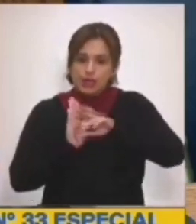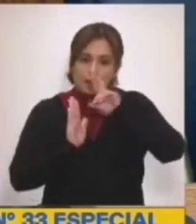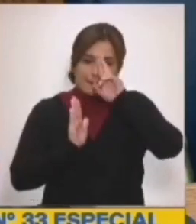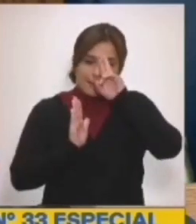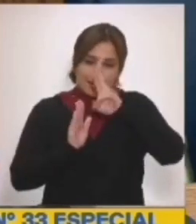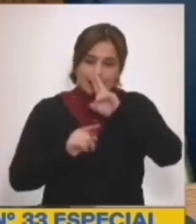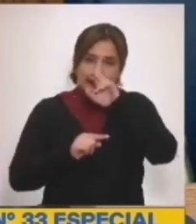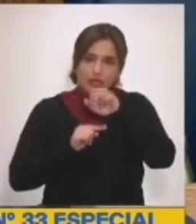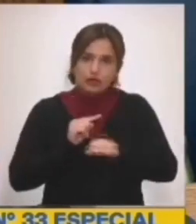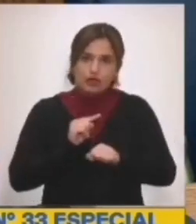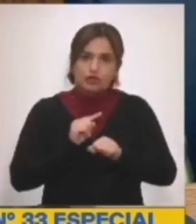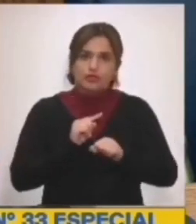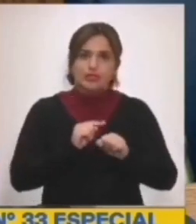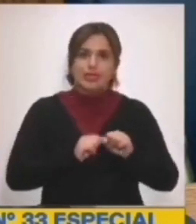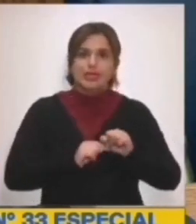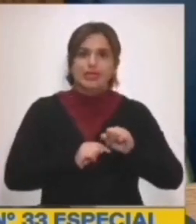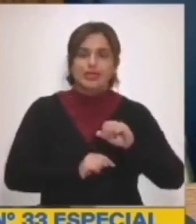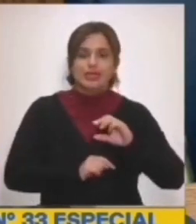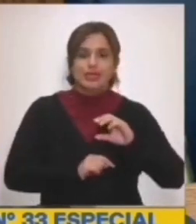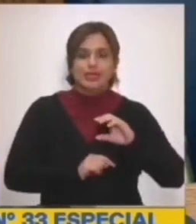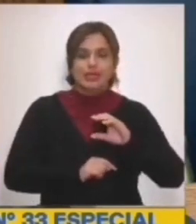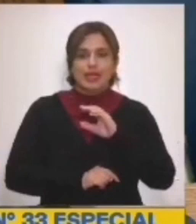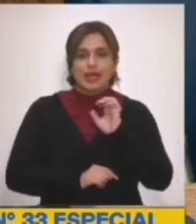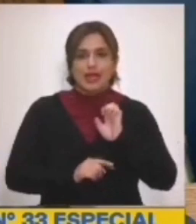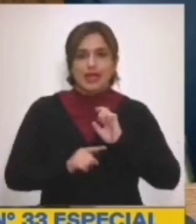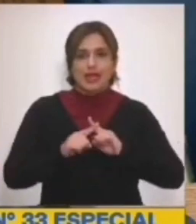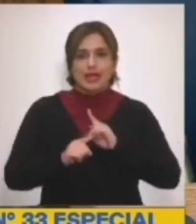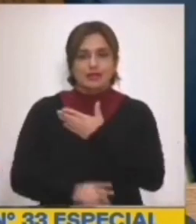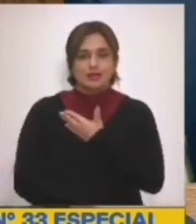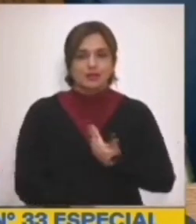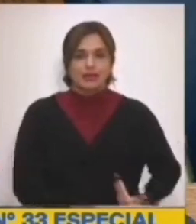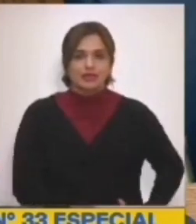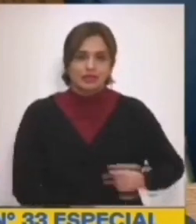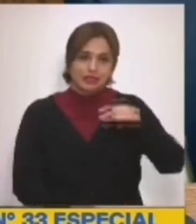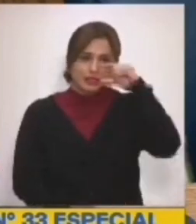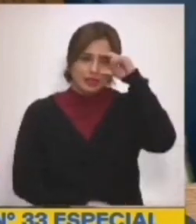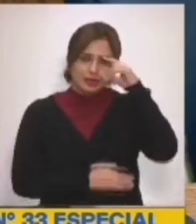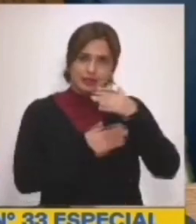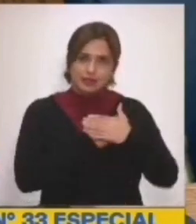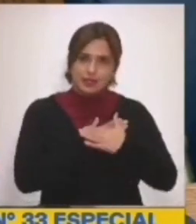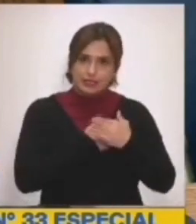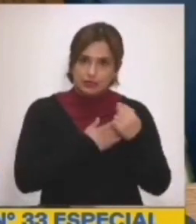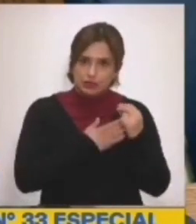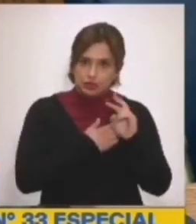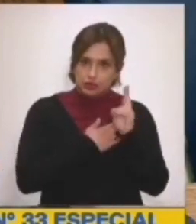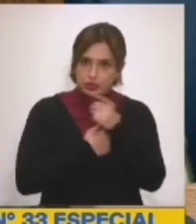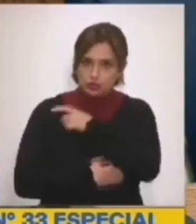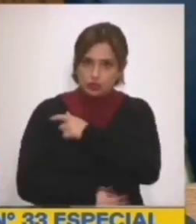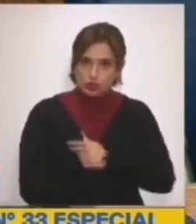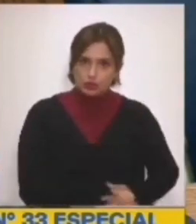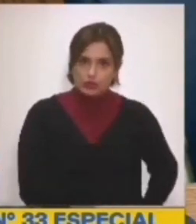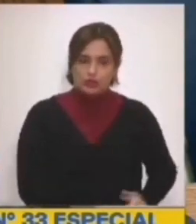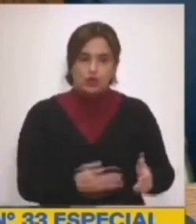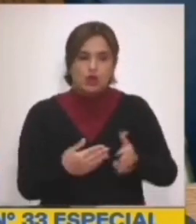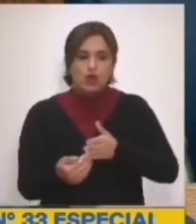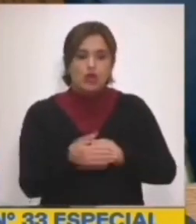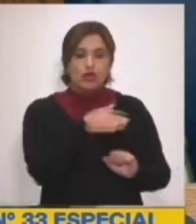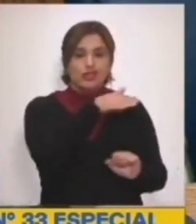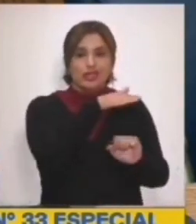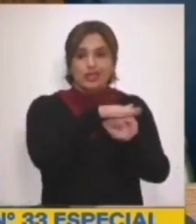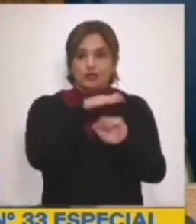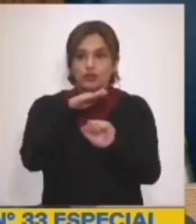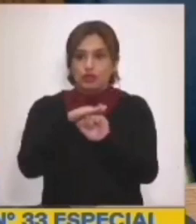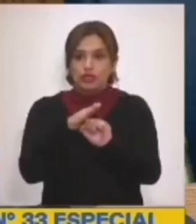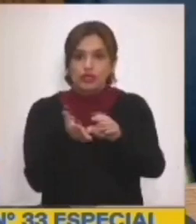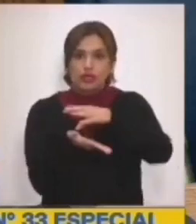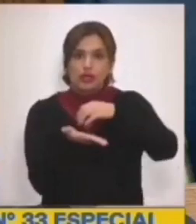bachelet dos en donde se llegó a un acuerdo entre El Ejecutivo y buena parte de las autoridades centrales del